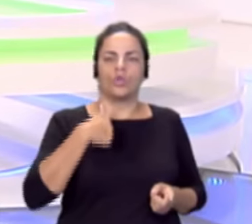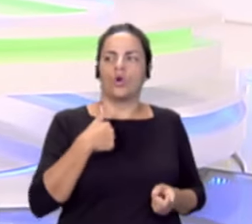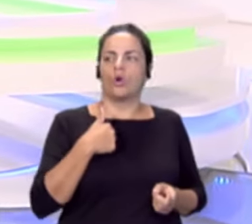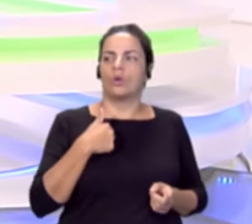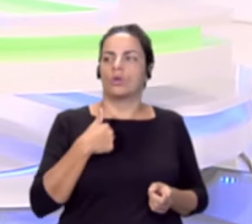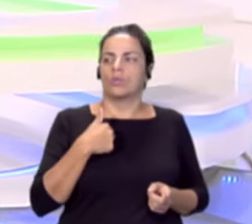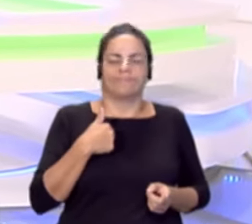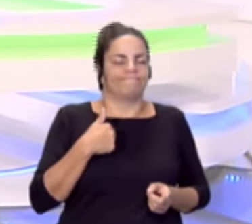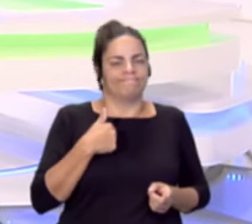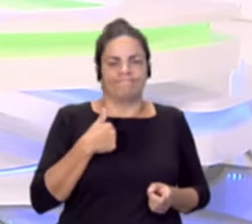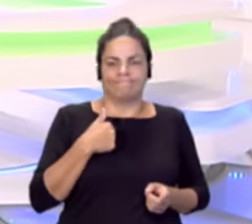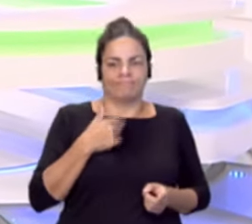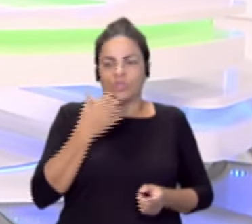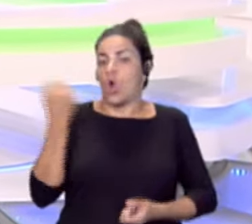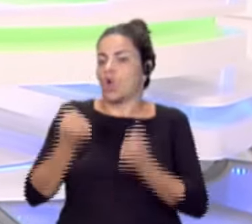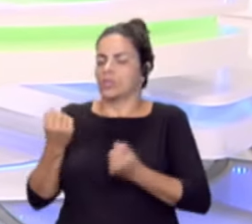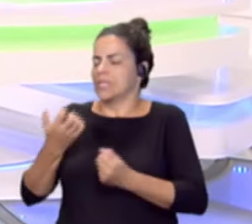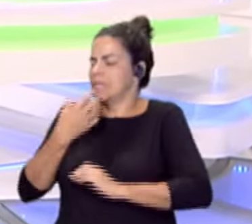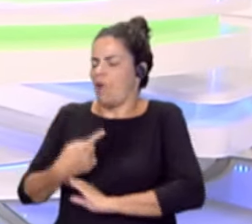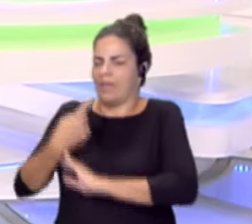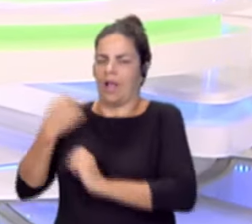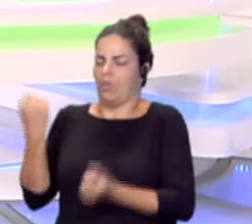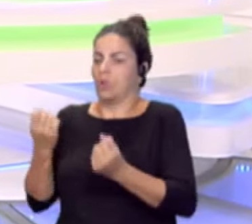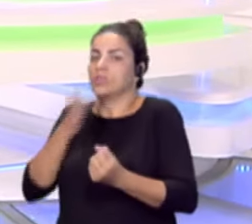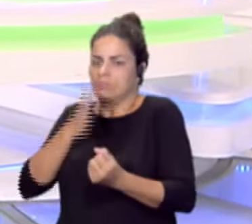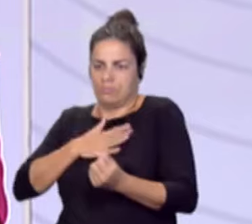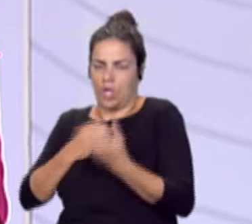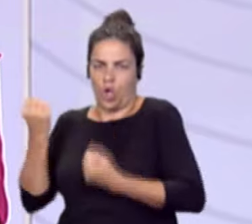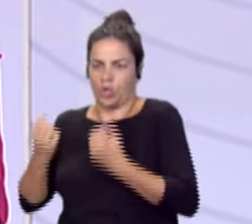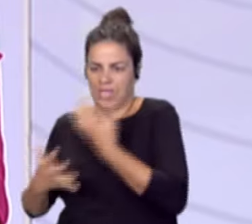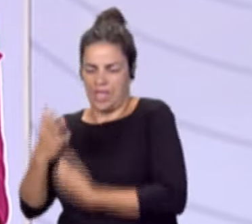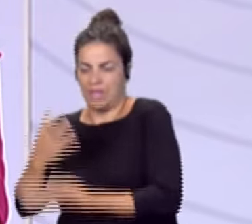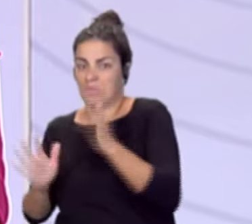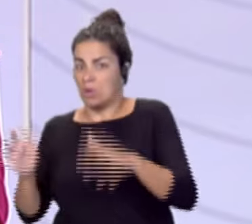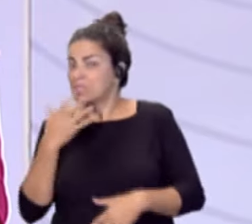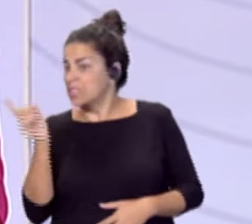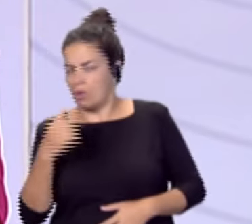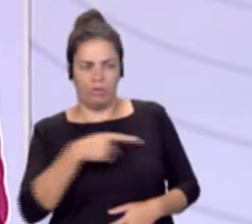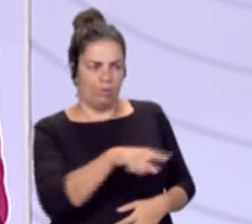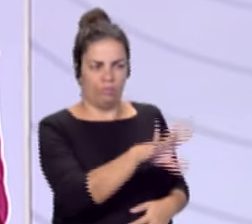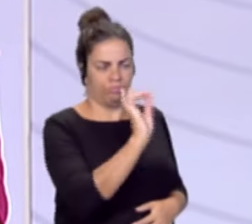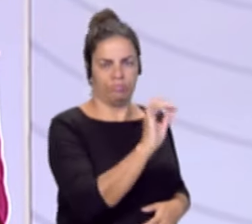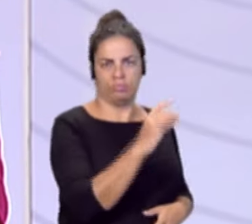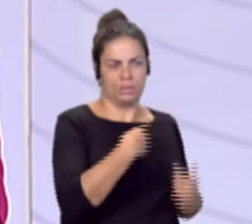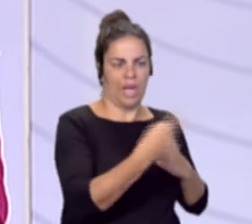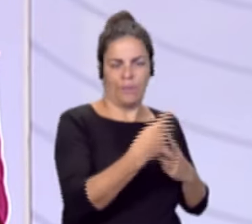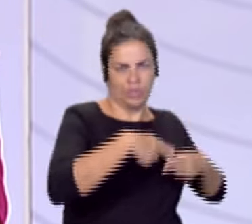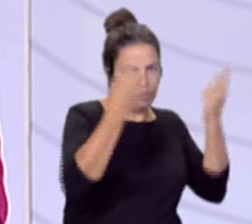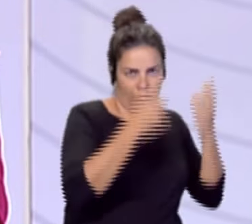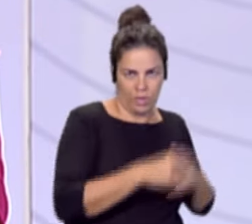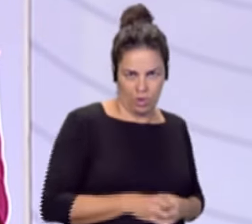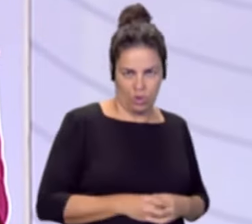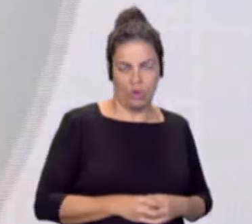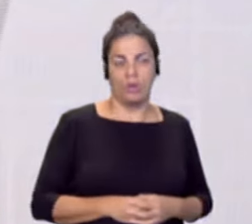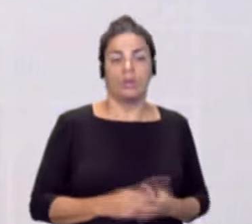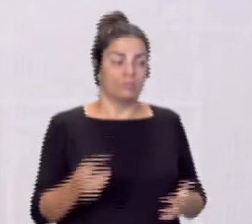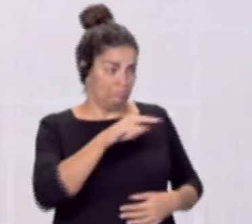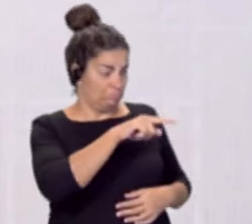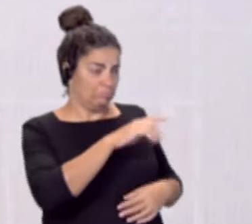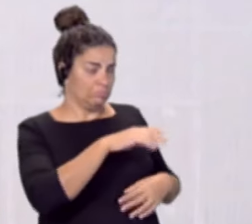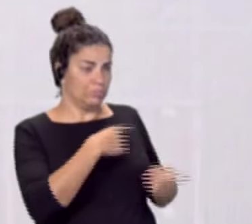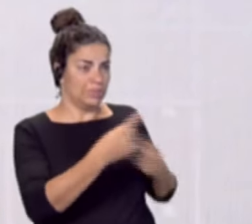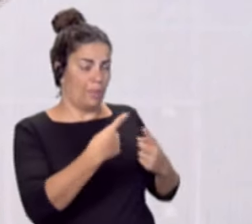tengo más remedio y tengo un coche híbrido. Pero si no, yo prefiero mil veces el transporte público. Sí, las ventajas del transporte público, Samuel. Sí,